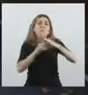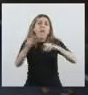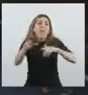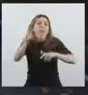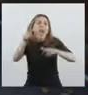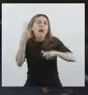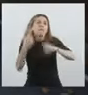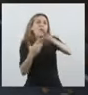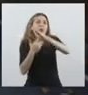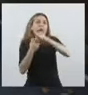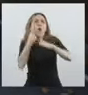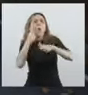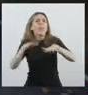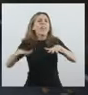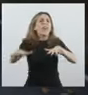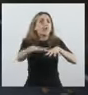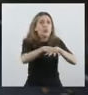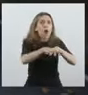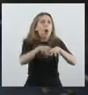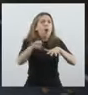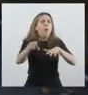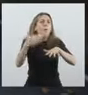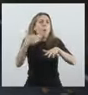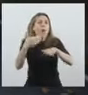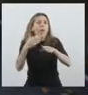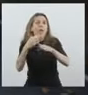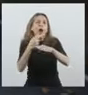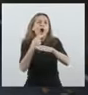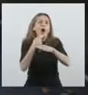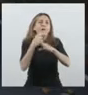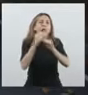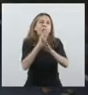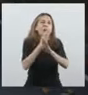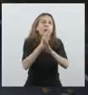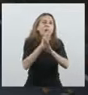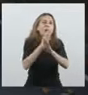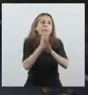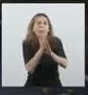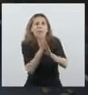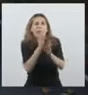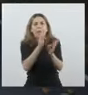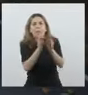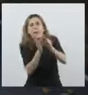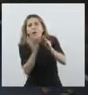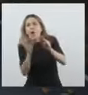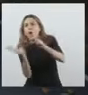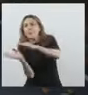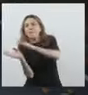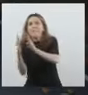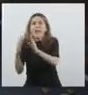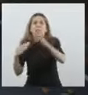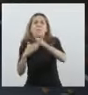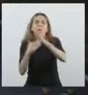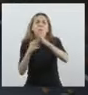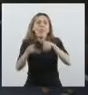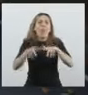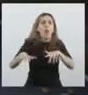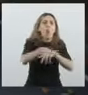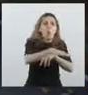podrán solo ampliar estos horarios en función de las especificidades de cada lugar.